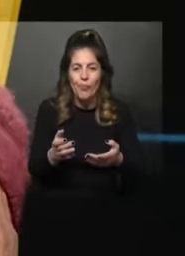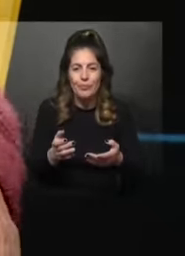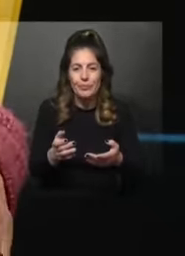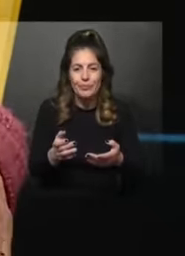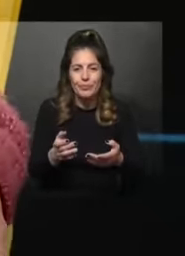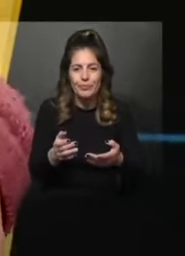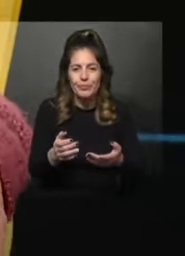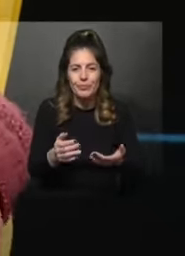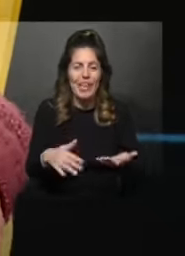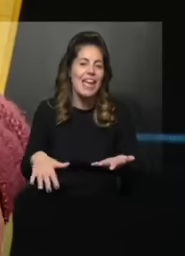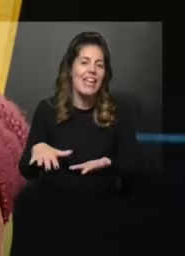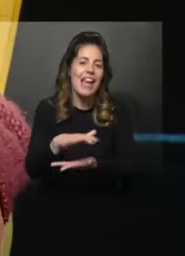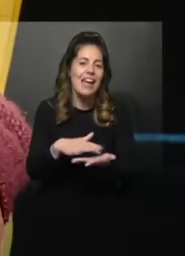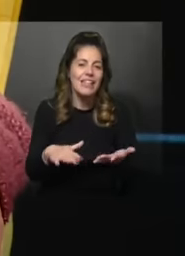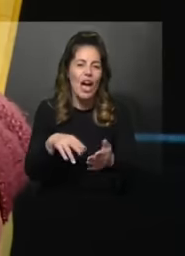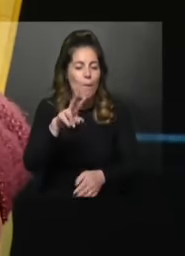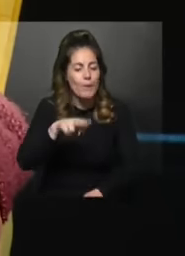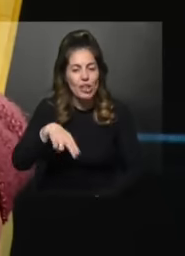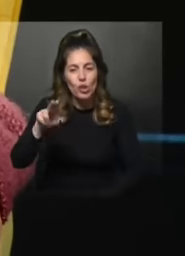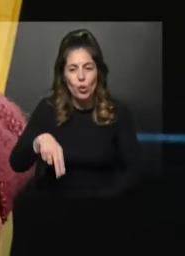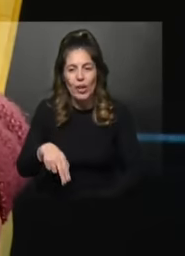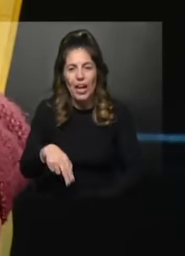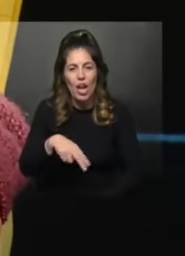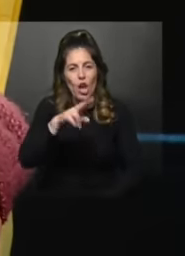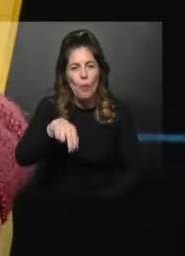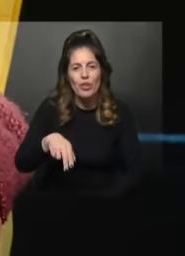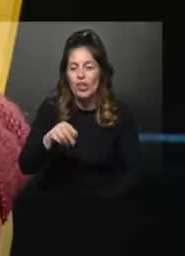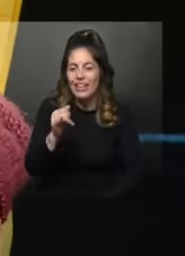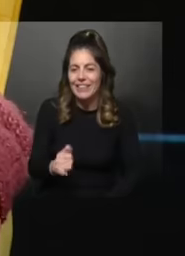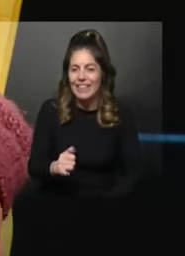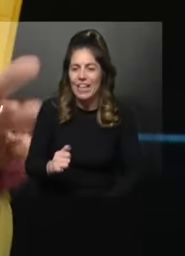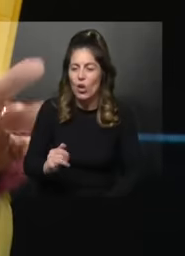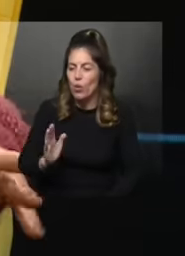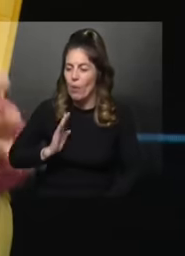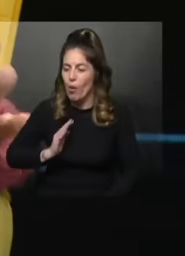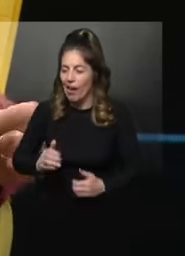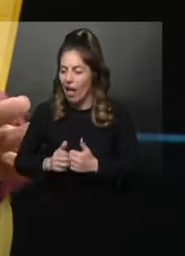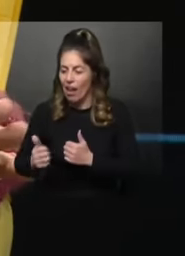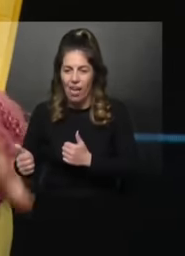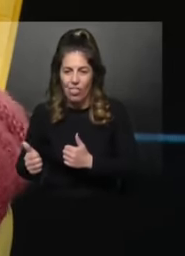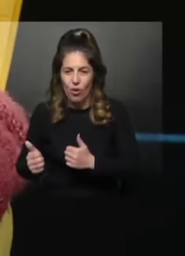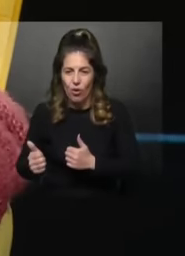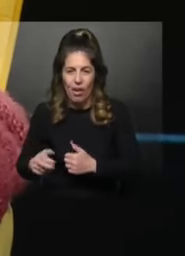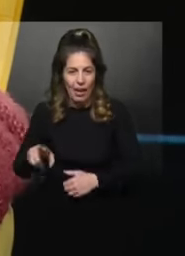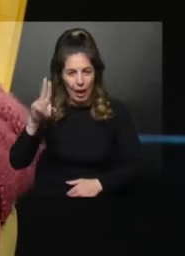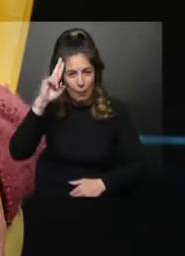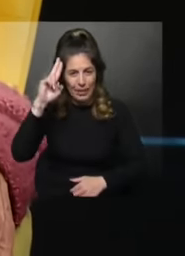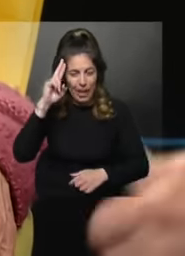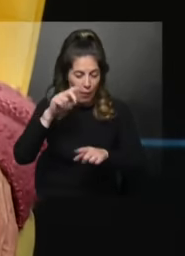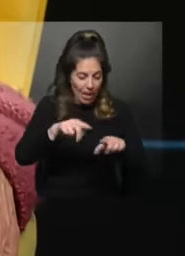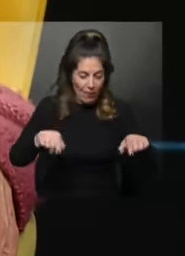en el área pintura, por ejemplo... Los pintores que tenían una mujer al lado que le respetaban el